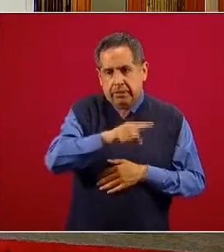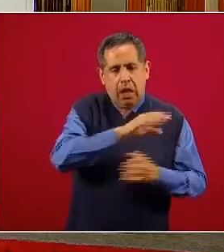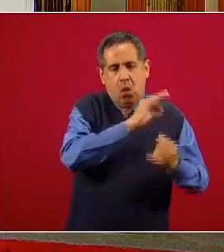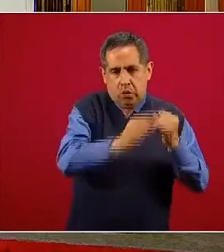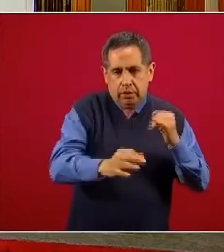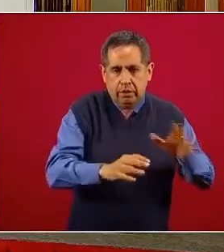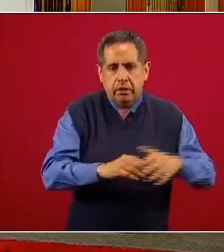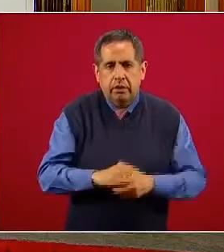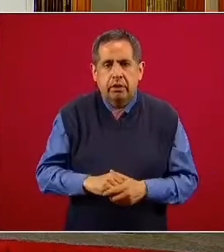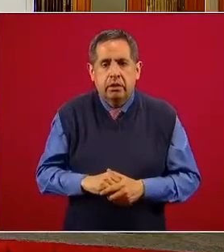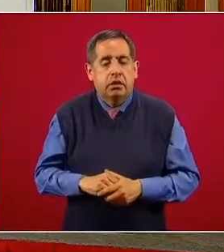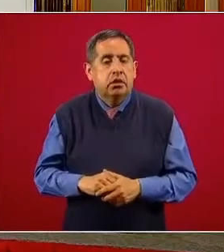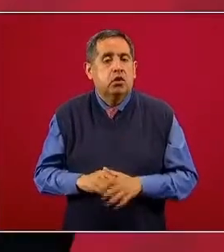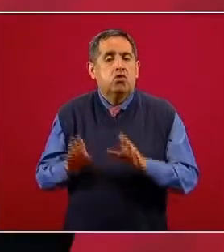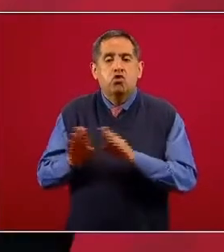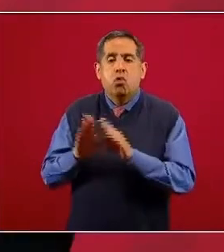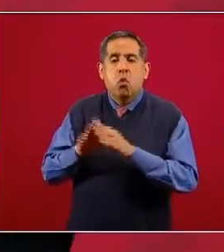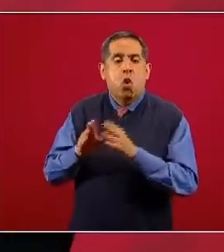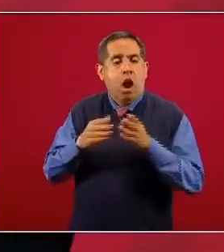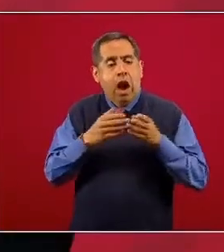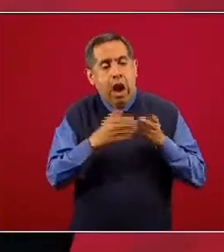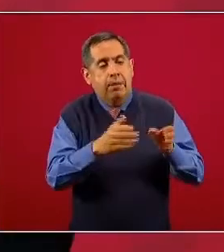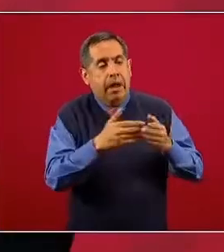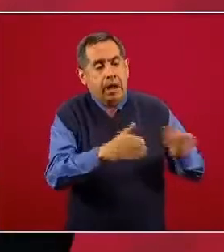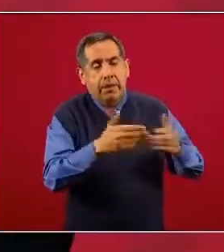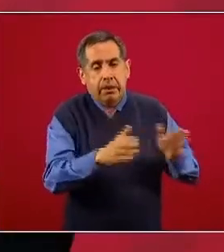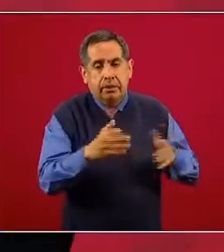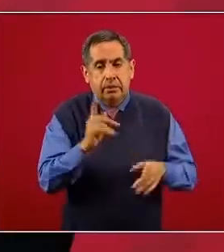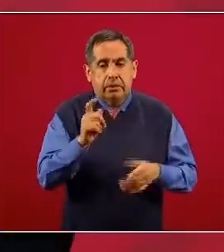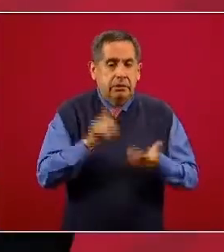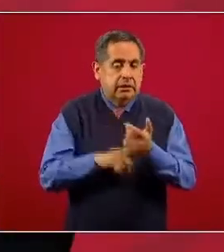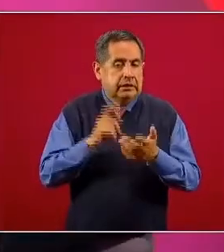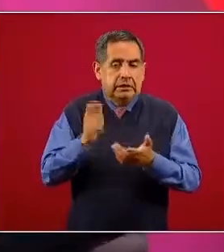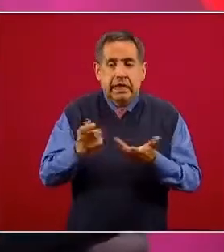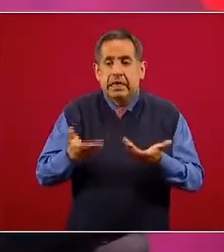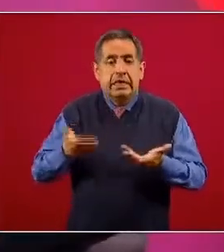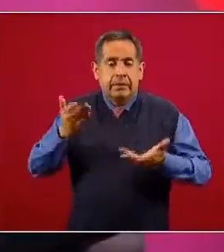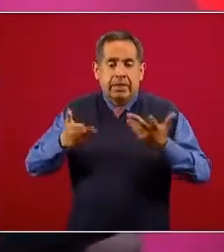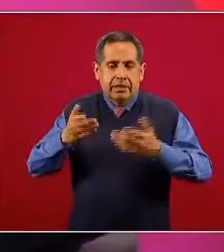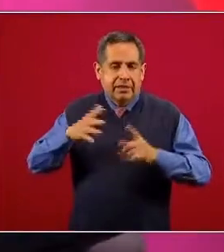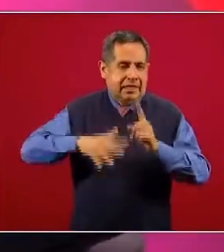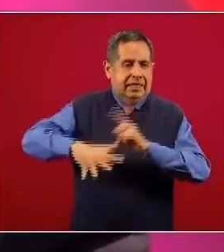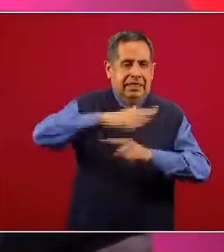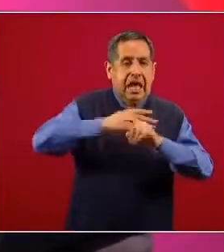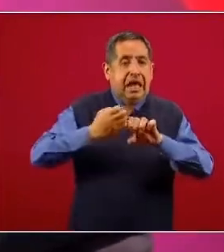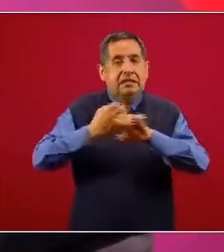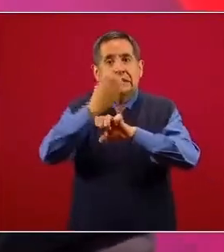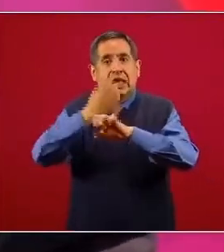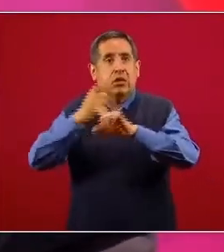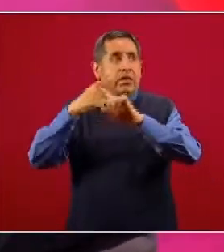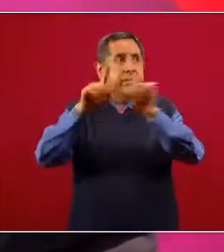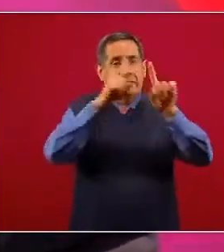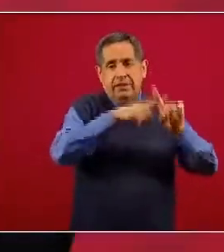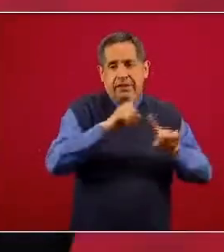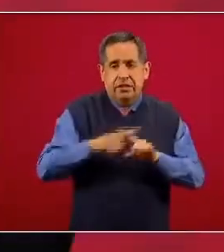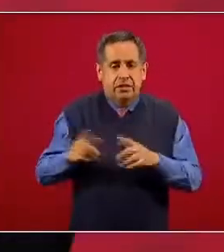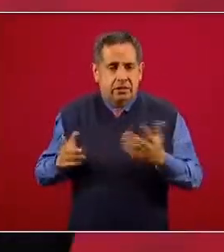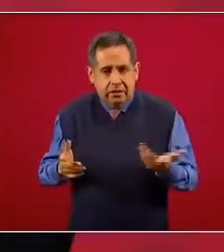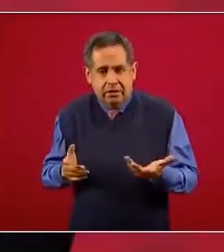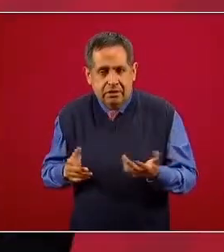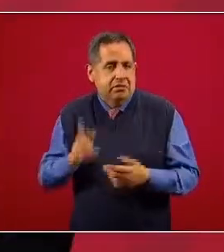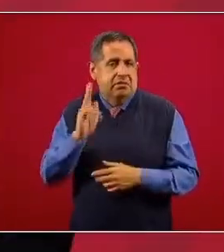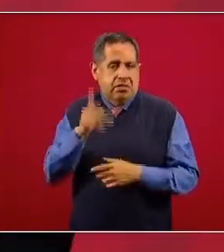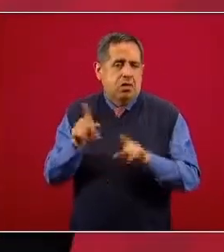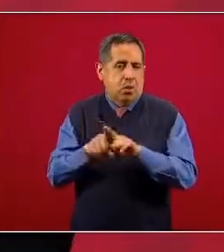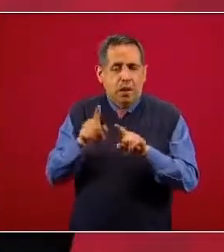final. ¿Cómo se van a ir abriendo? Entre estos depende mucho de la realidad del Estado y, al igual que hemos hecho con el